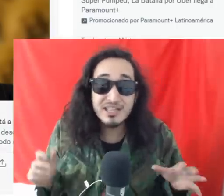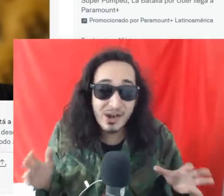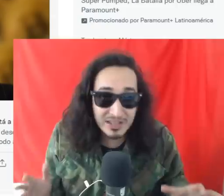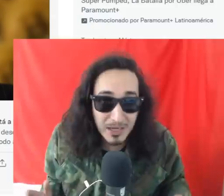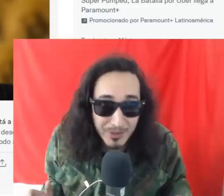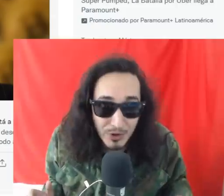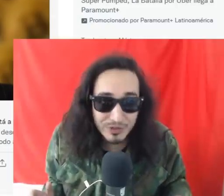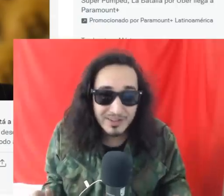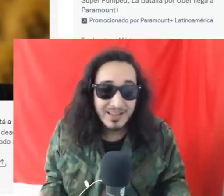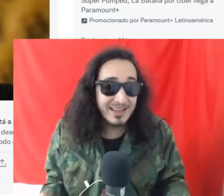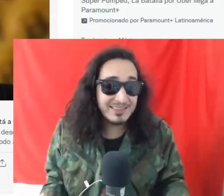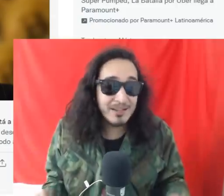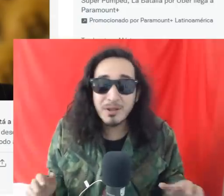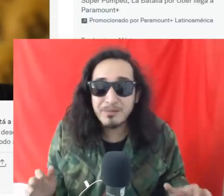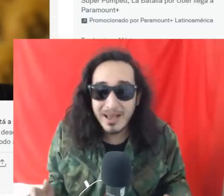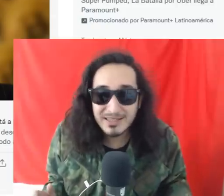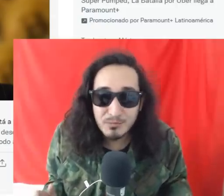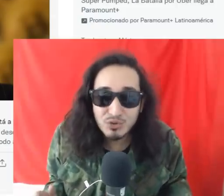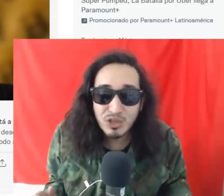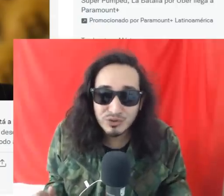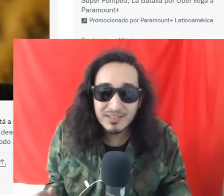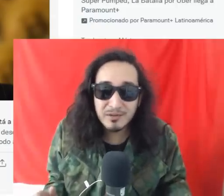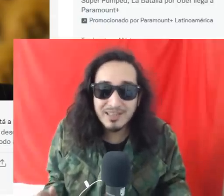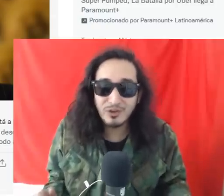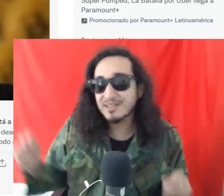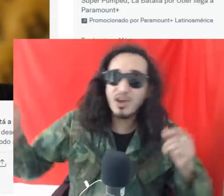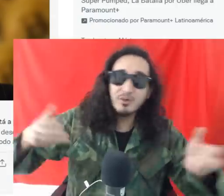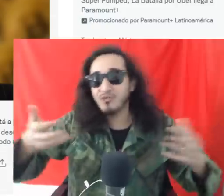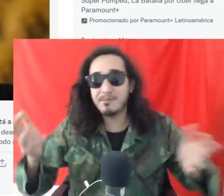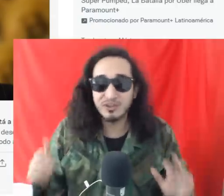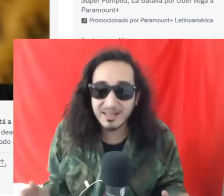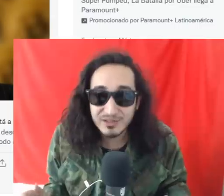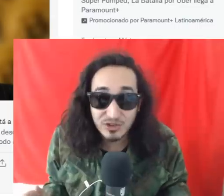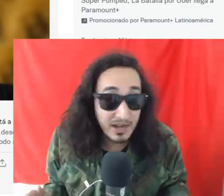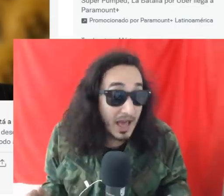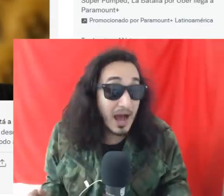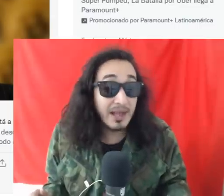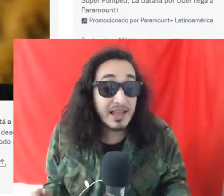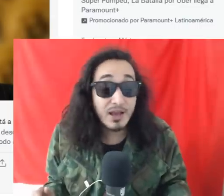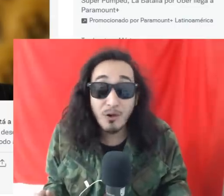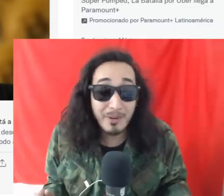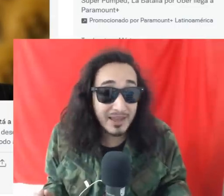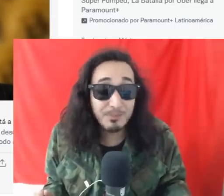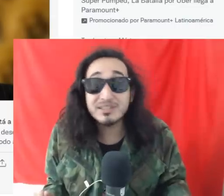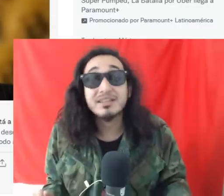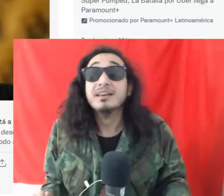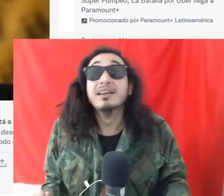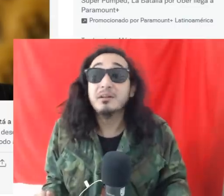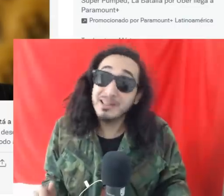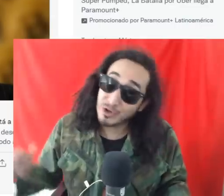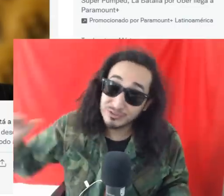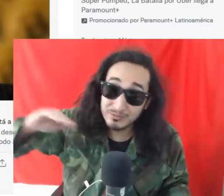con dinero del salvador este es el primer país del mundo que utiliza el beat con así como si fuera moneda nacional ándale compa que pues